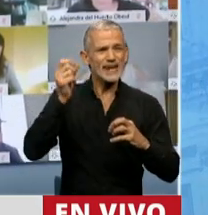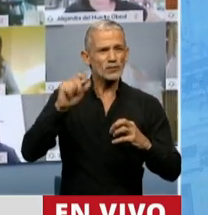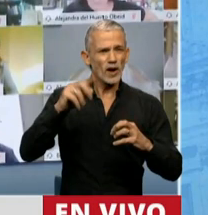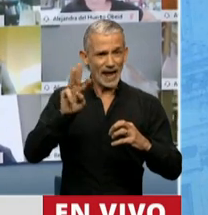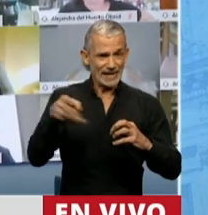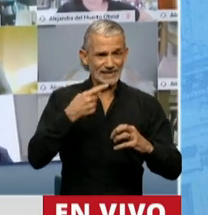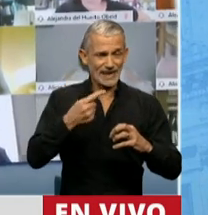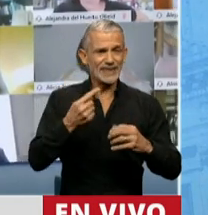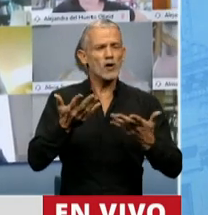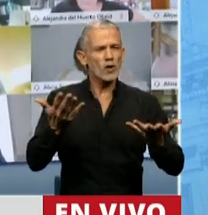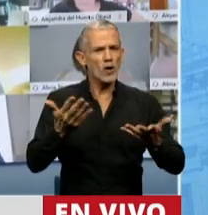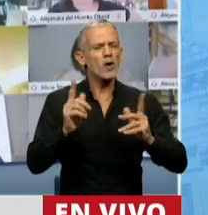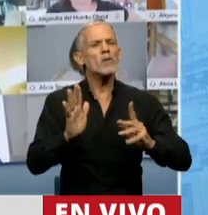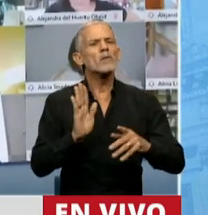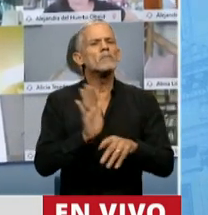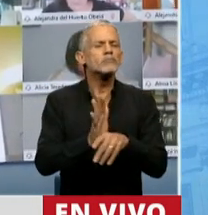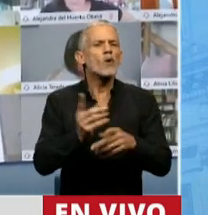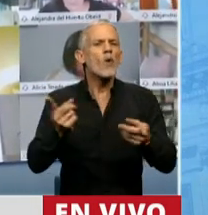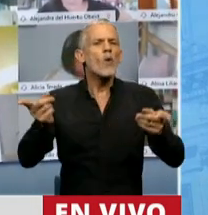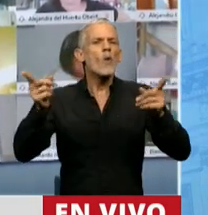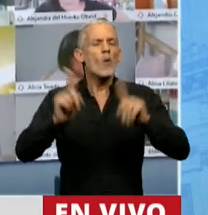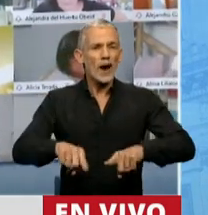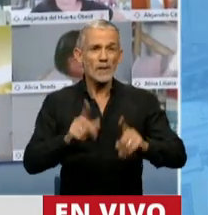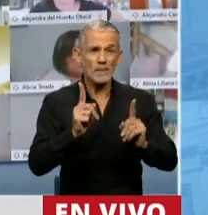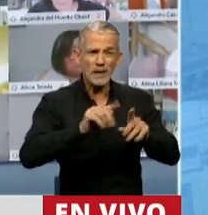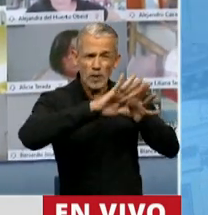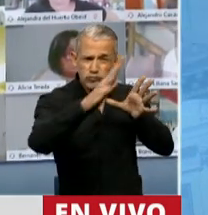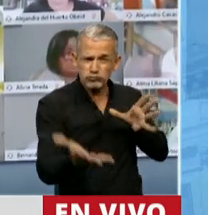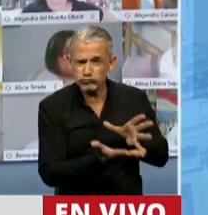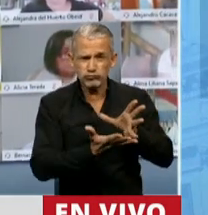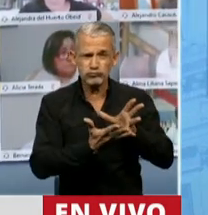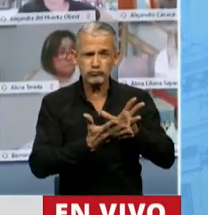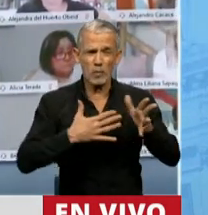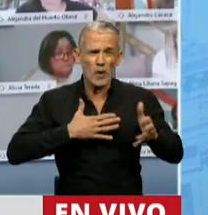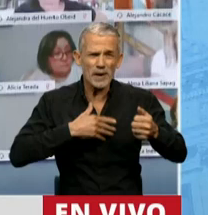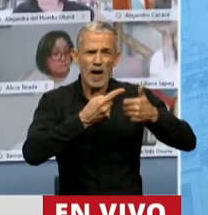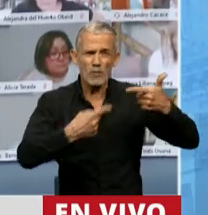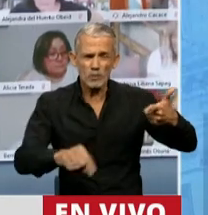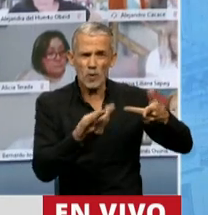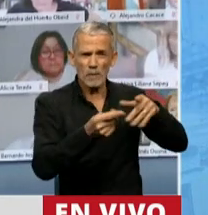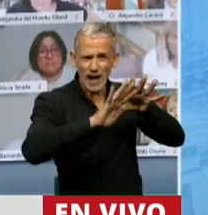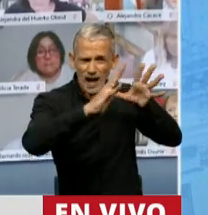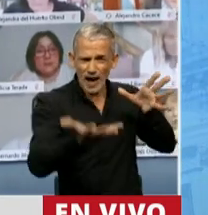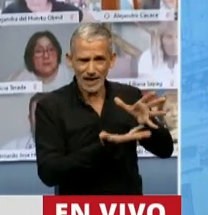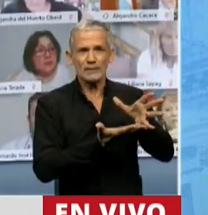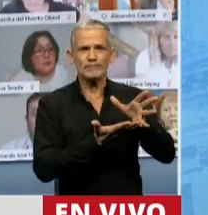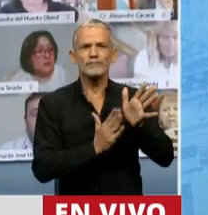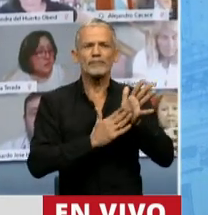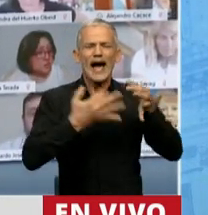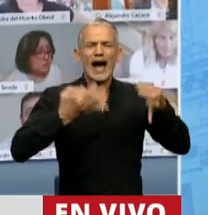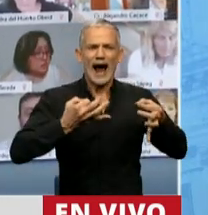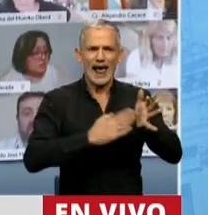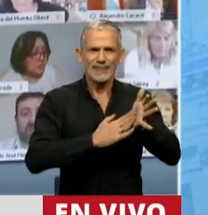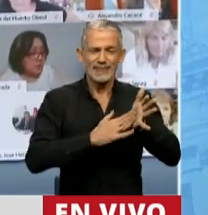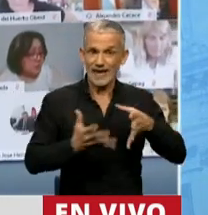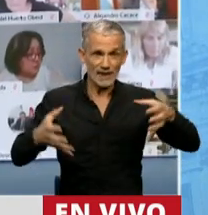es volver a poner este activo, este patrimonio del sistema previsional como garante del conjunto